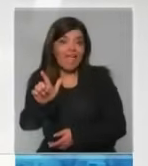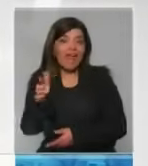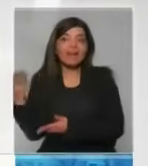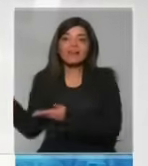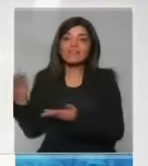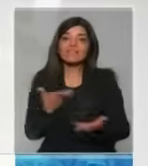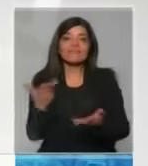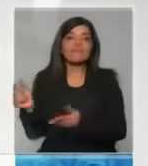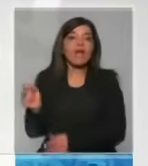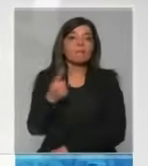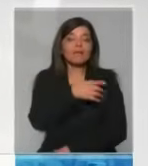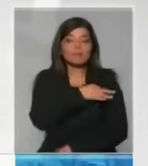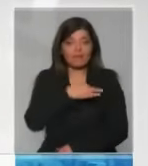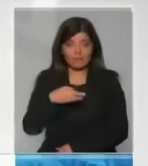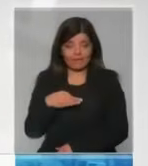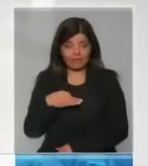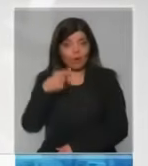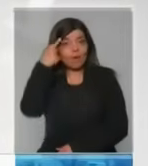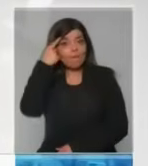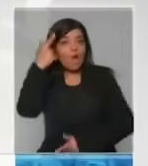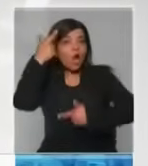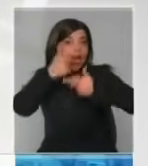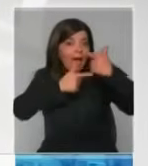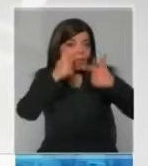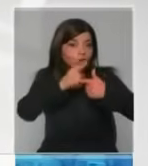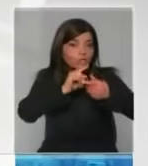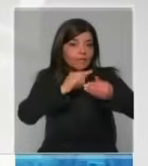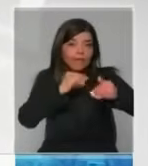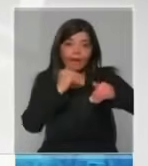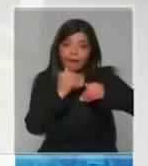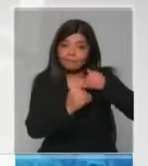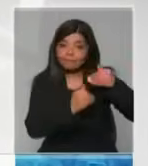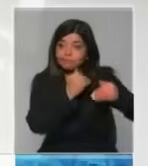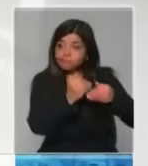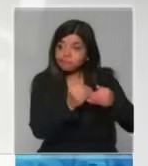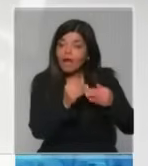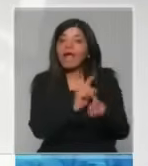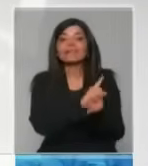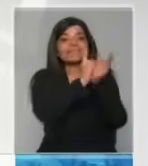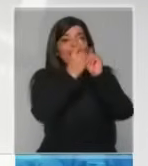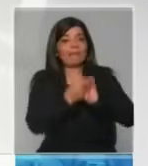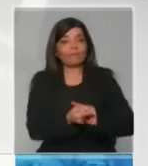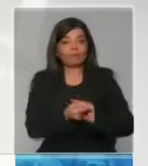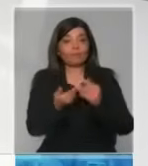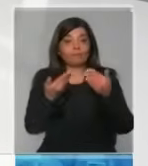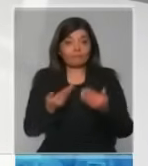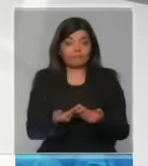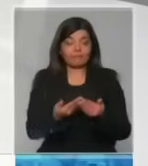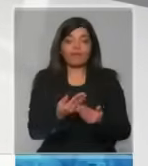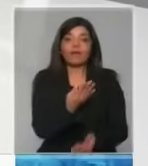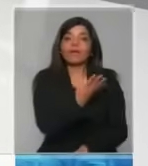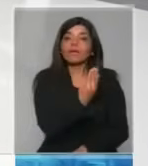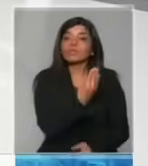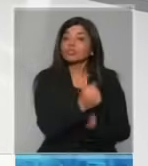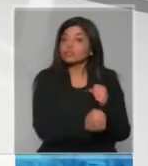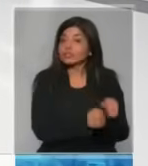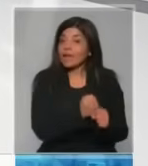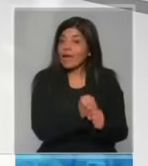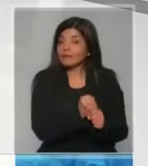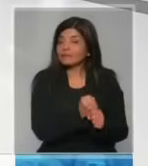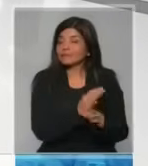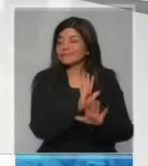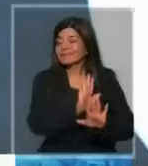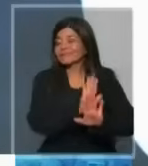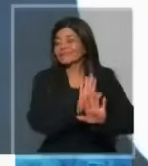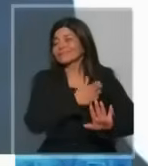pero la política es circular y son procesos y ahora les toca a los laboristas. Después de 14 años, el fastidio, el cansancio,